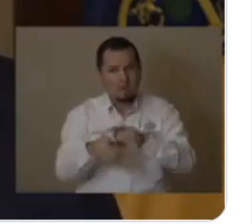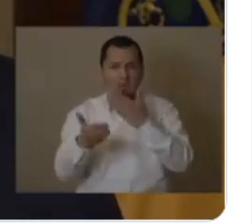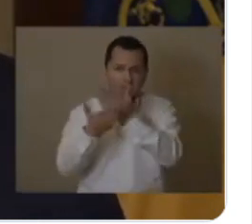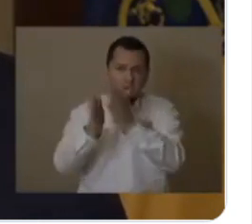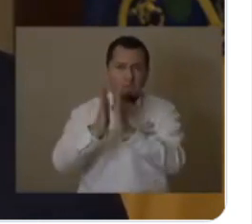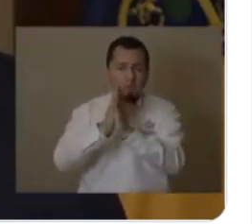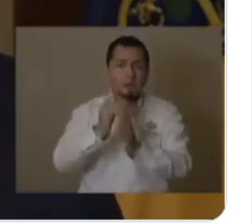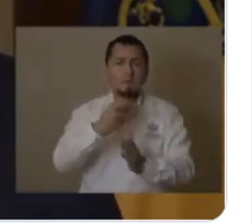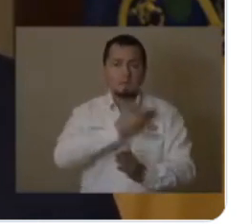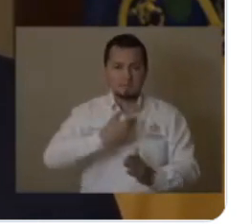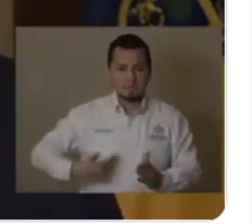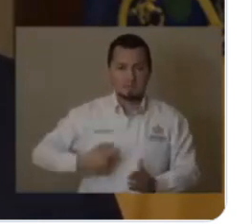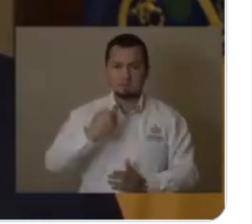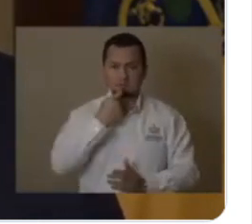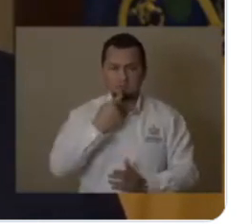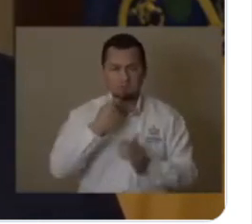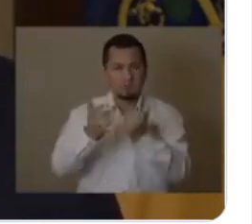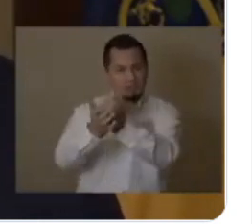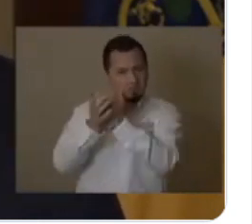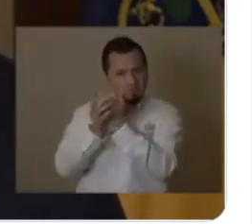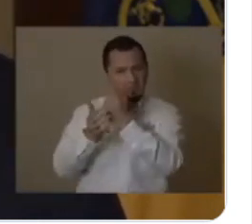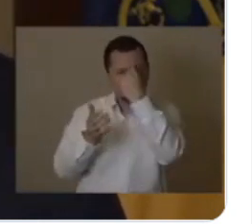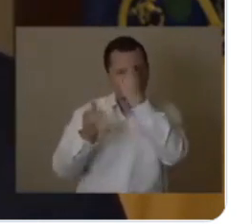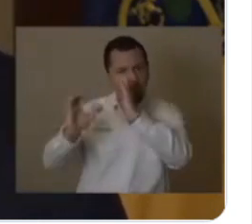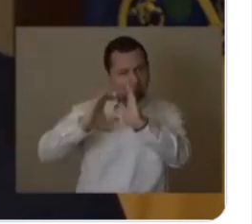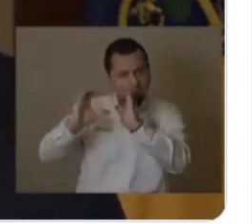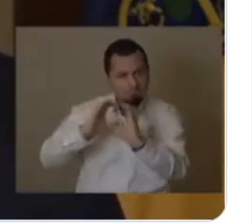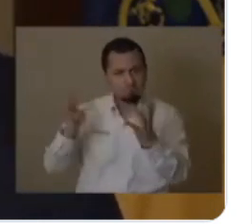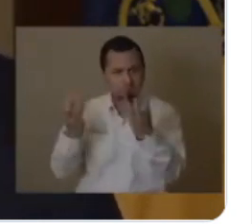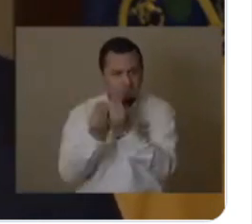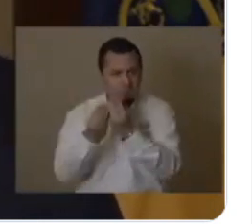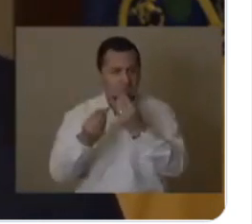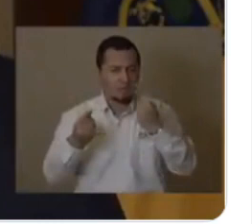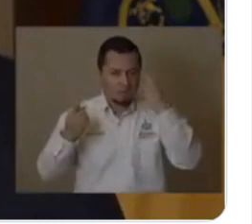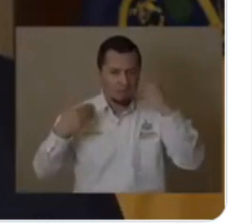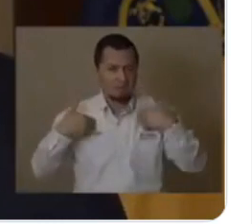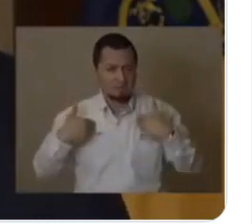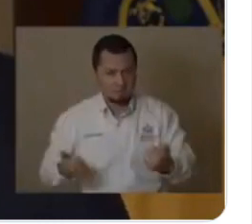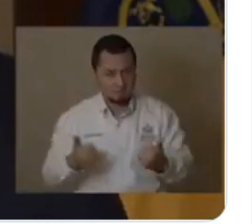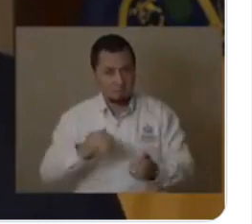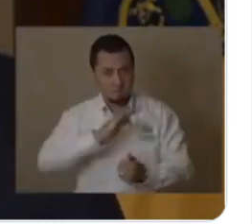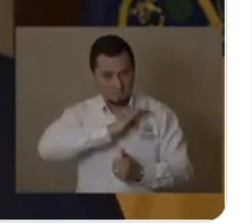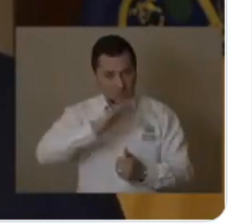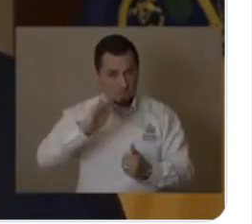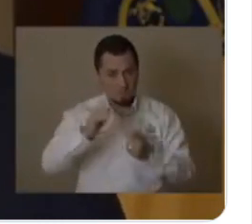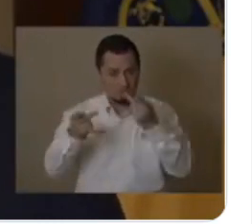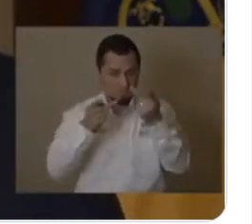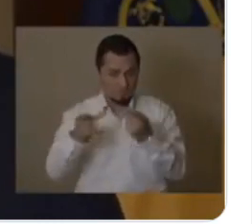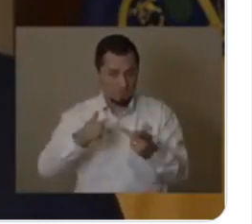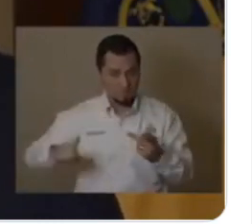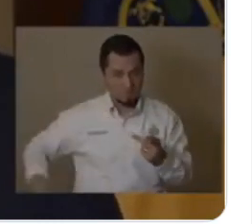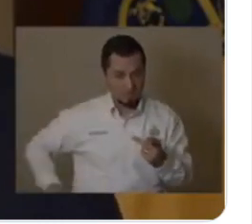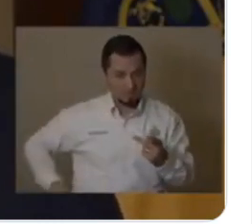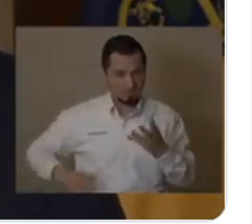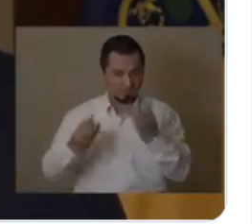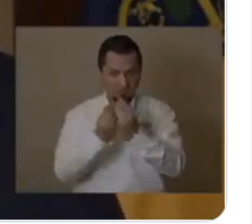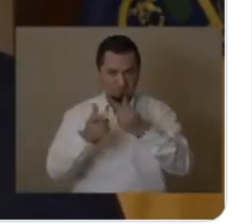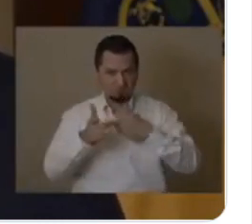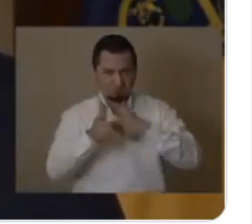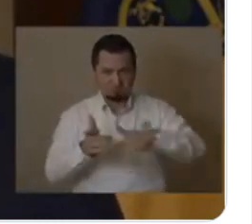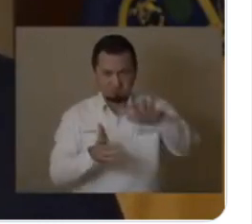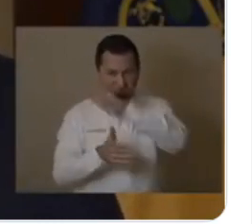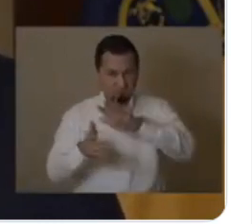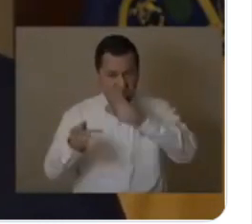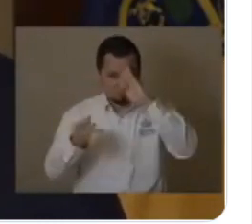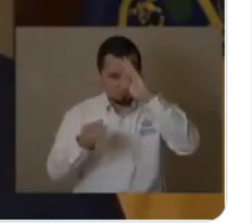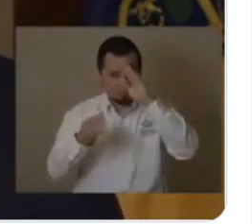mexicanos. Así como expresamos nuestra voluntad para reforzar la estrategia nacional, también pedimos disposición del presidente para